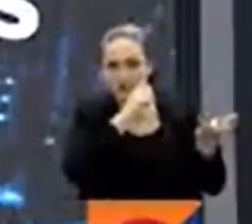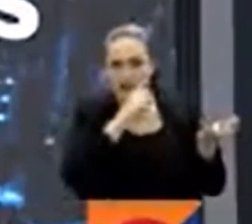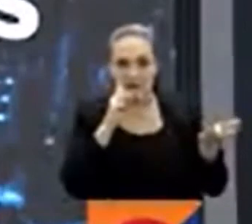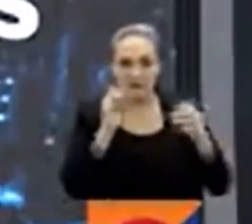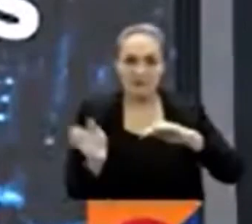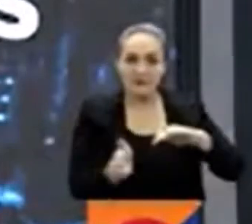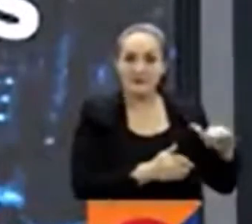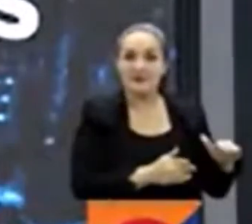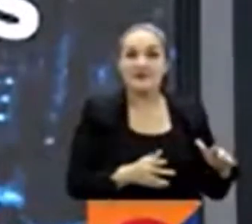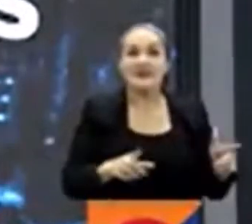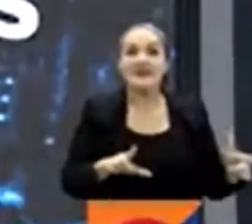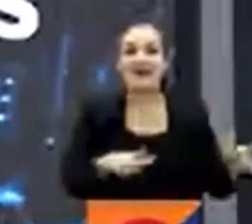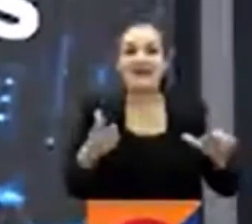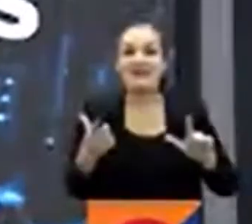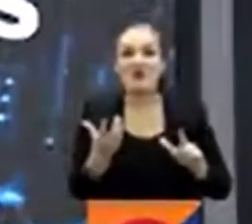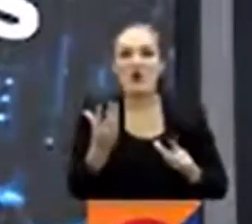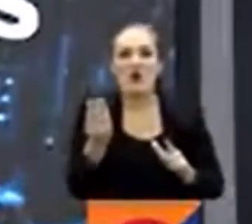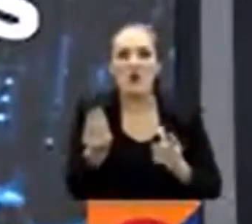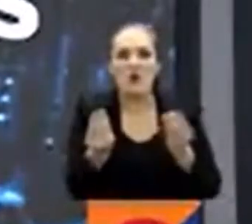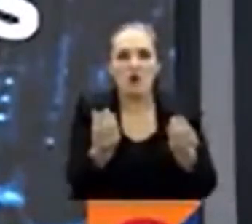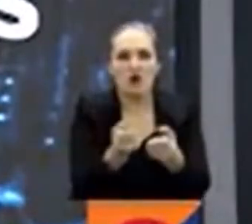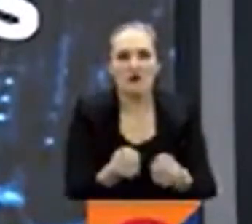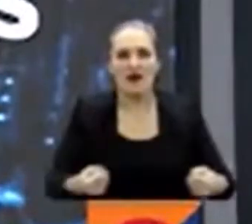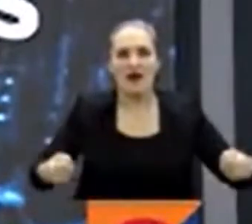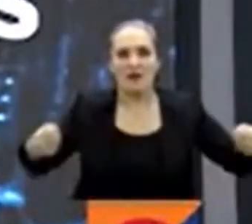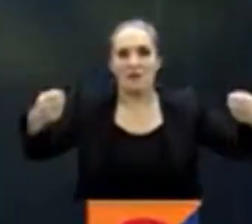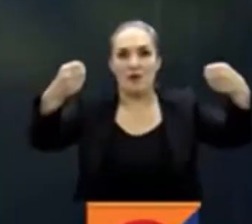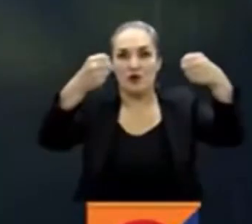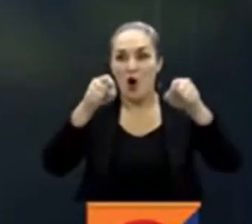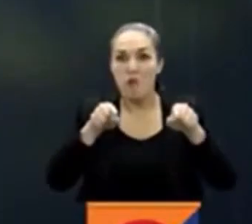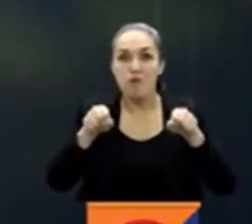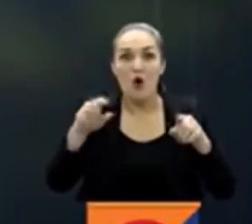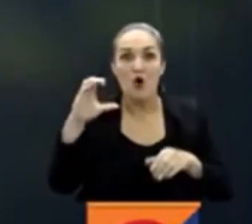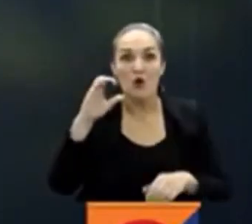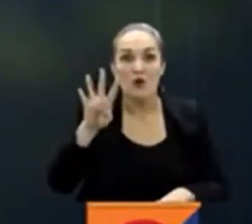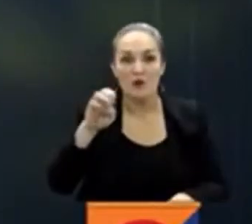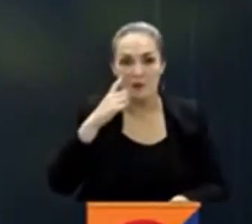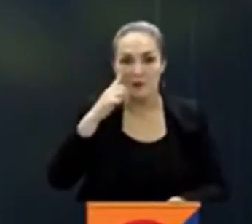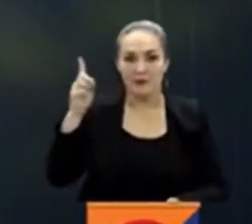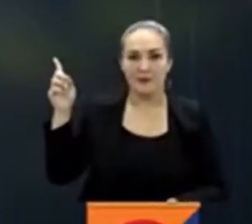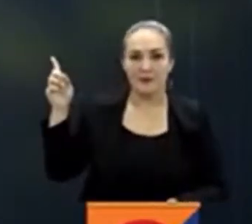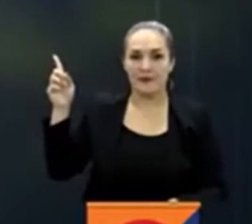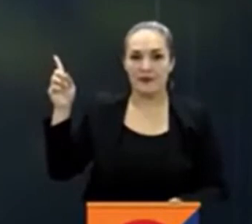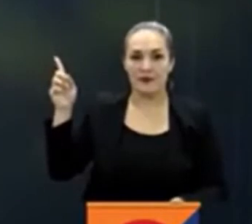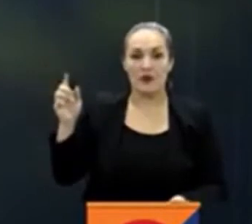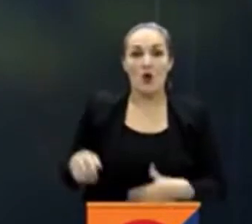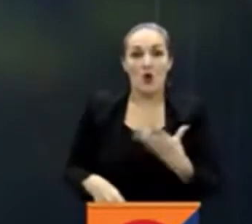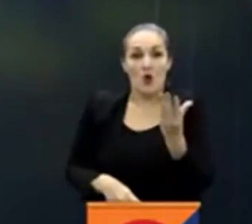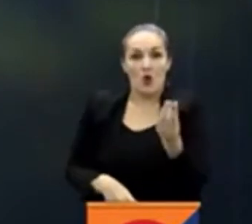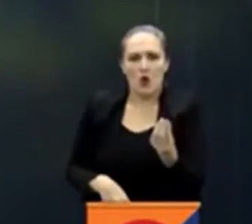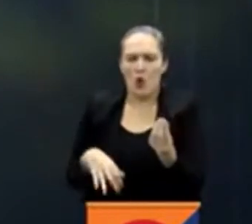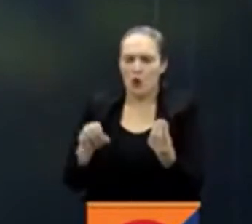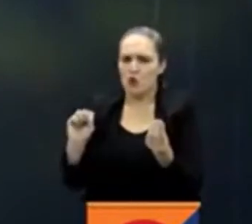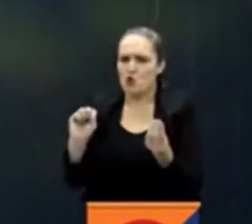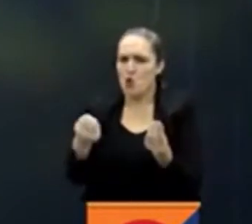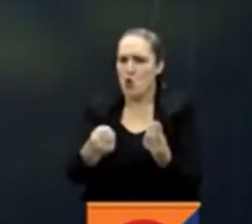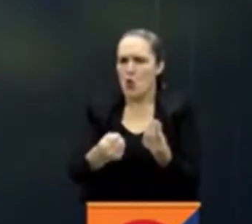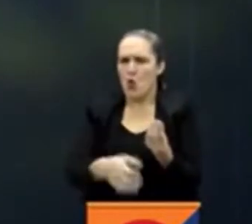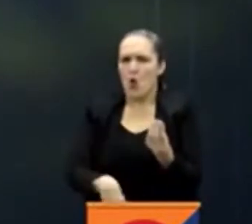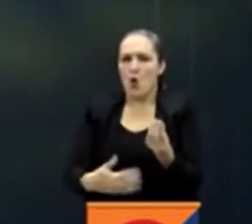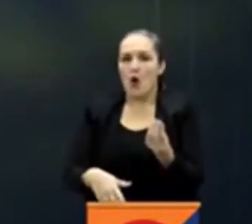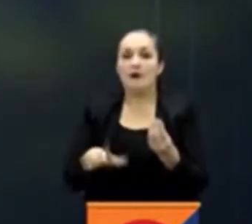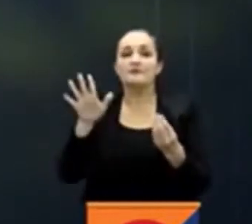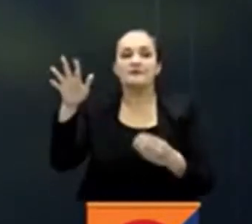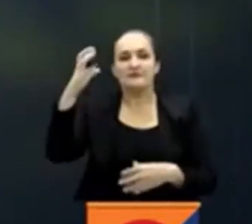los grupos. ¿Cómo se va a jugar la Champions y 9 colombianos en acción? Aquí tenemos las imágenes para ustedes y que es el grupo de la muerte, donde está el Bayern